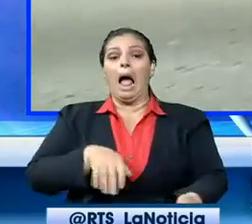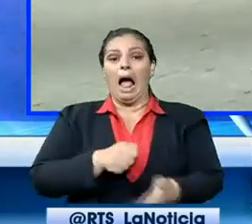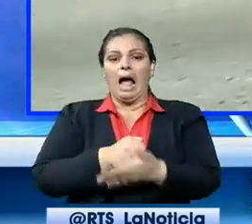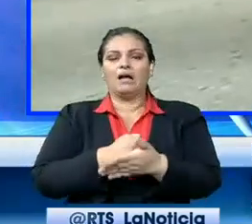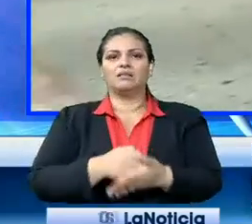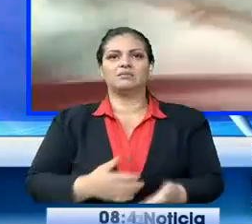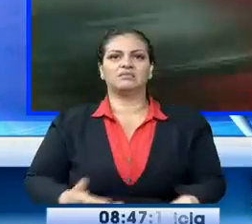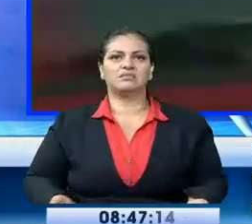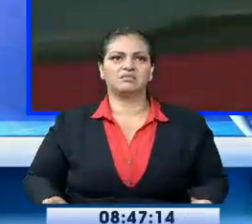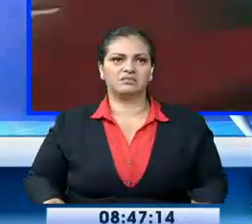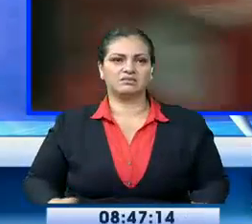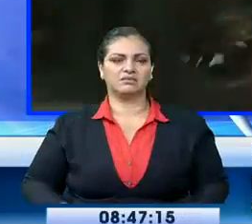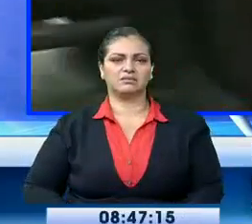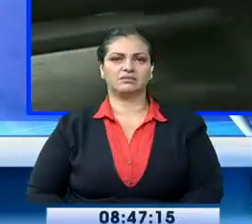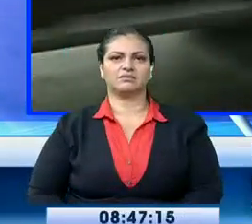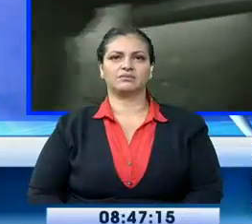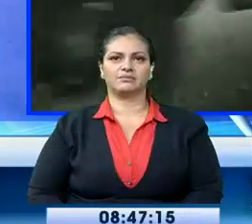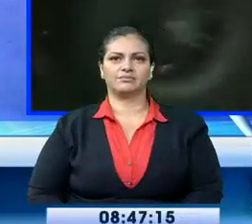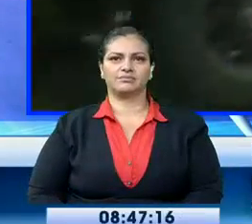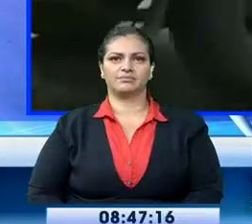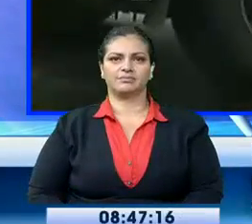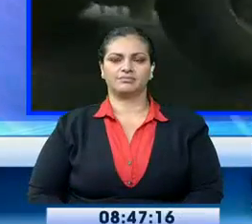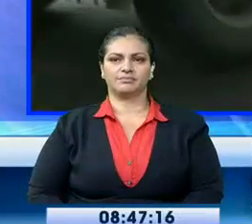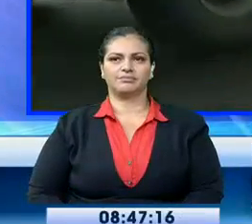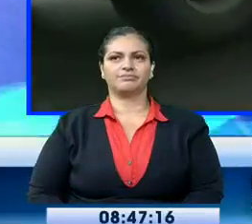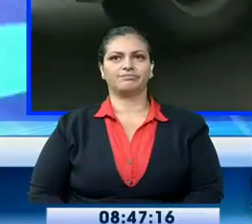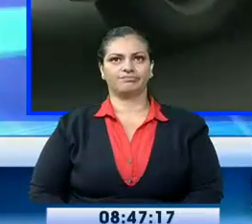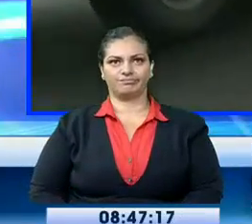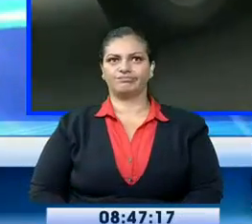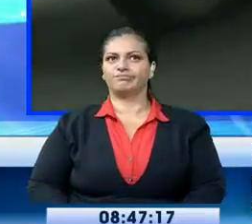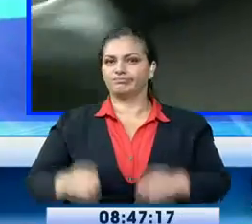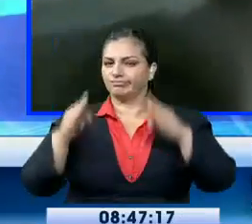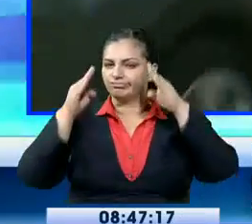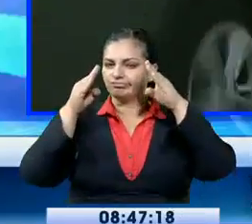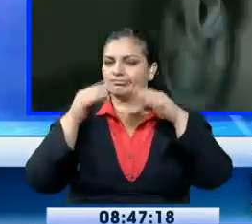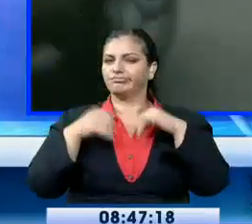inminente para los conductores. Así es que estaremos muy atentos de que ese ofrecimiento se cumpla.